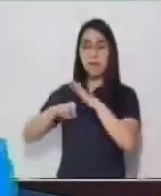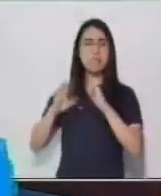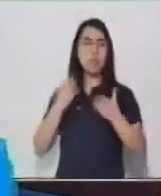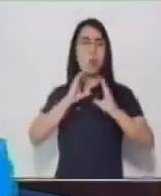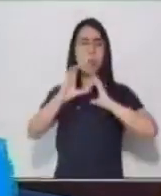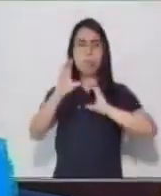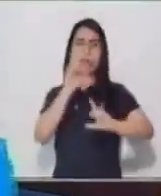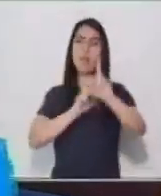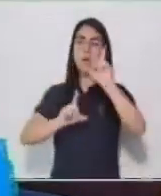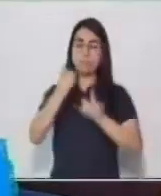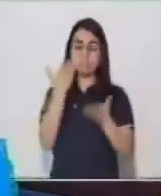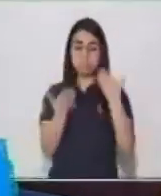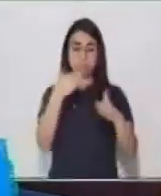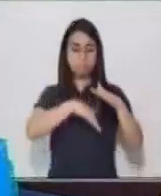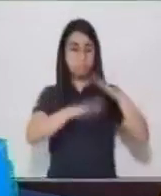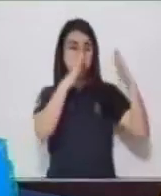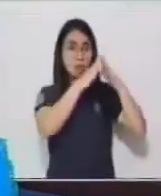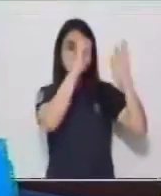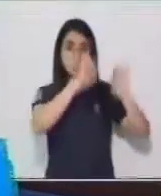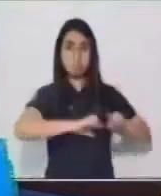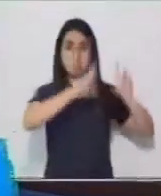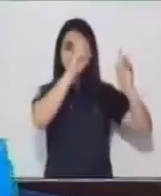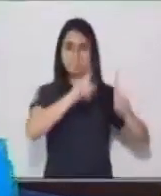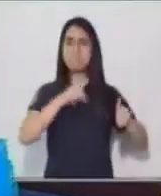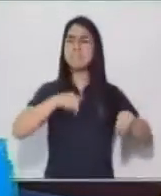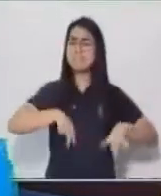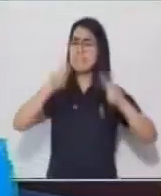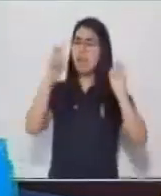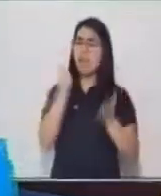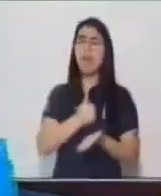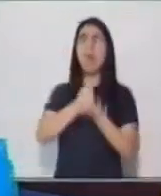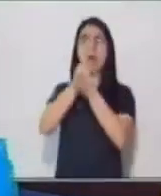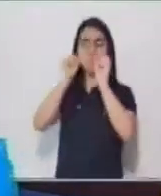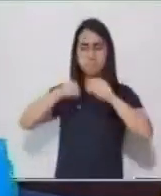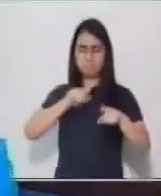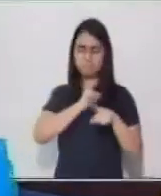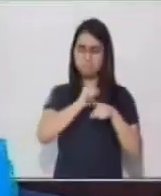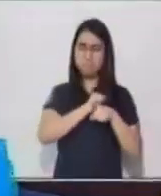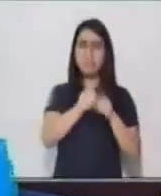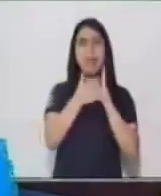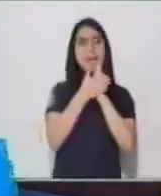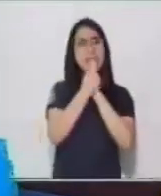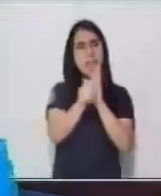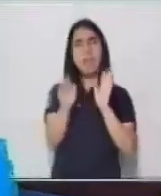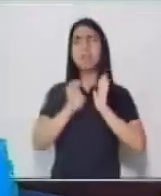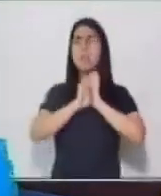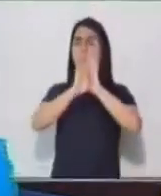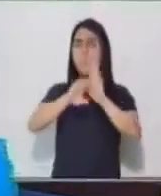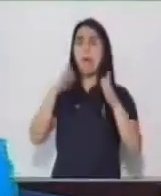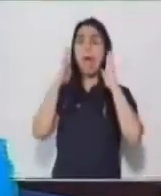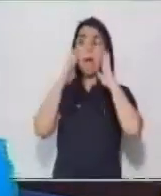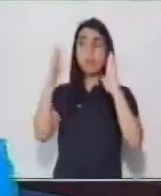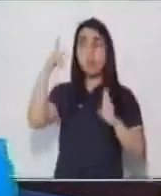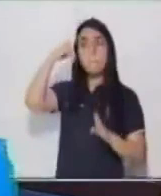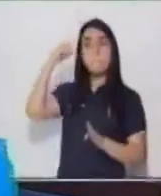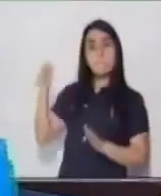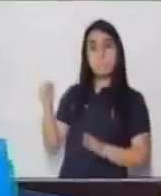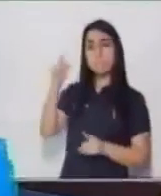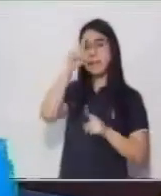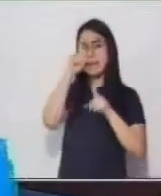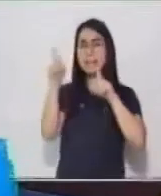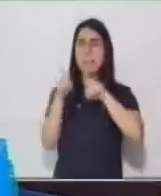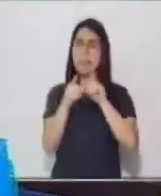alguna persona con algún tipo de discapacidad, este tema les ayudará a ejercitar habilidades y destrezas como la atención, memoria